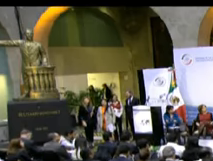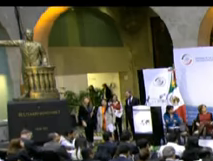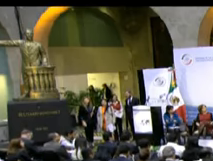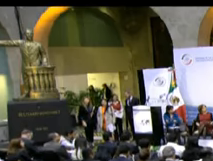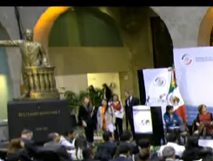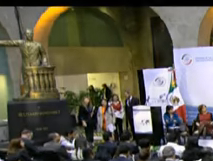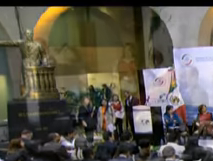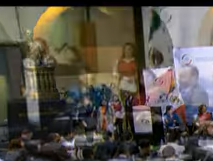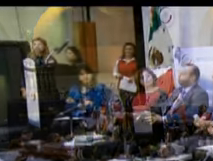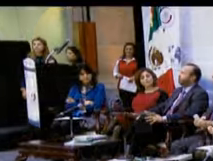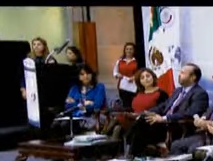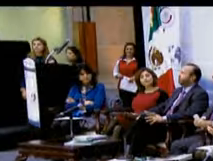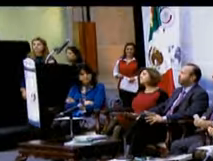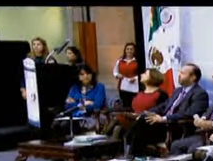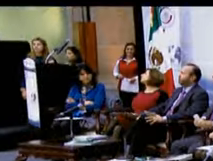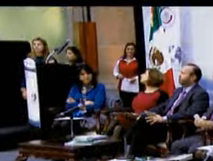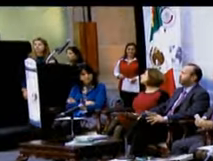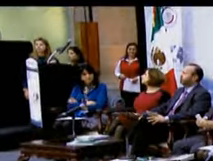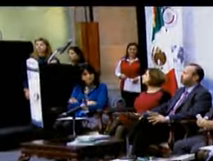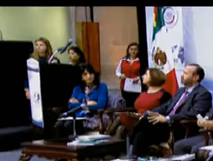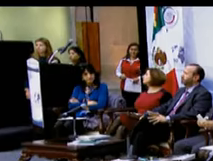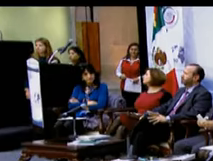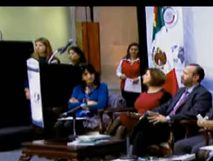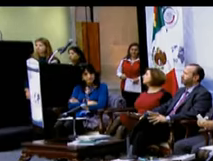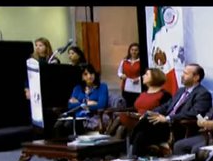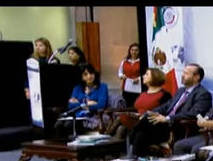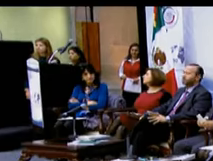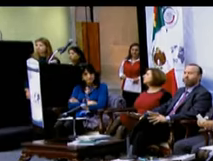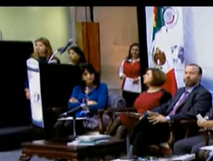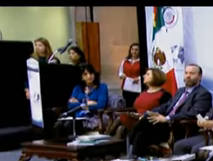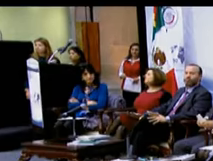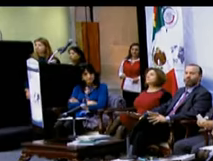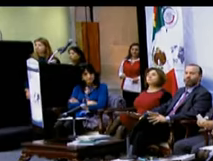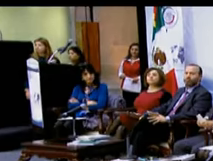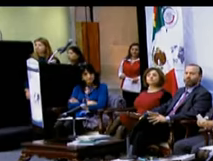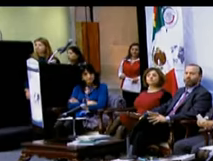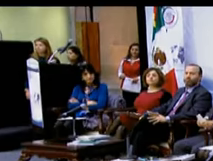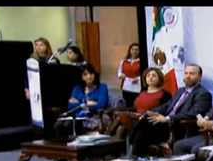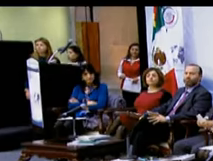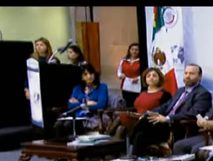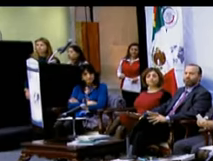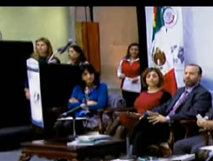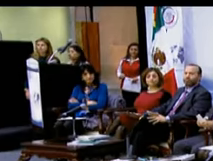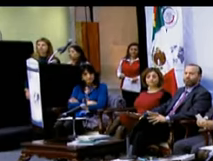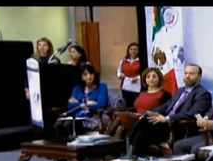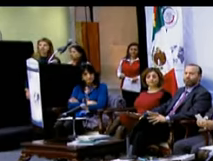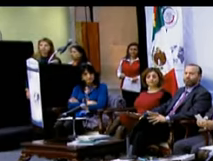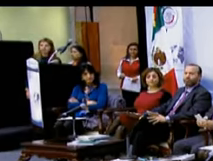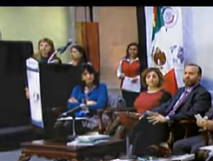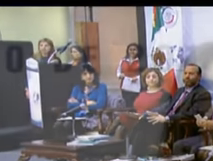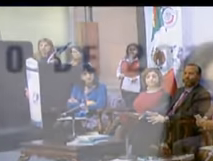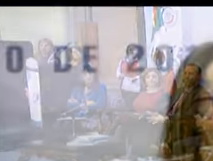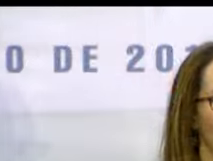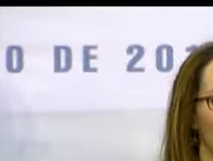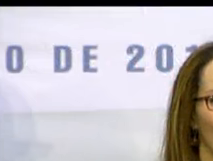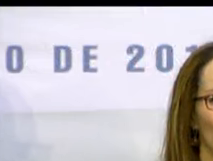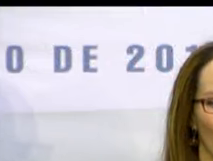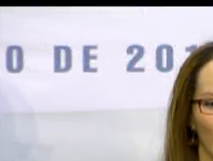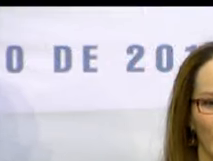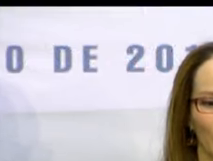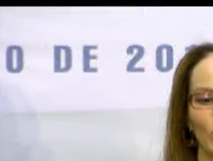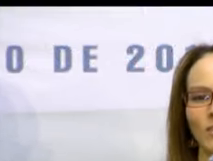un enfoque que me parece primero de lo más interesante, pero que va a ser hasta más fresco de lo que podamos